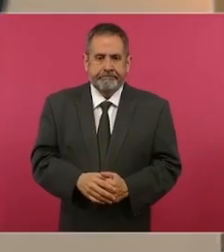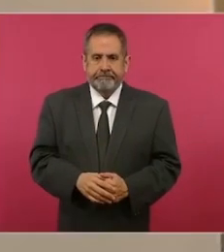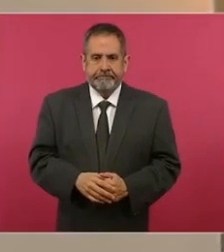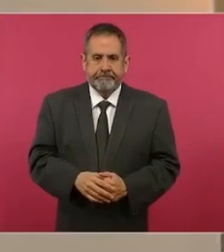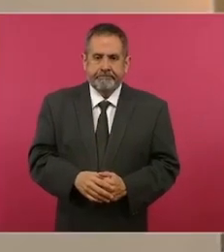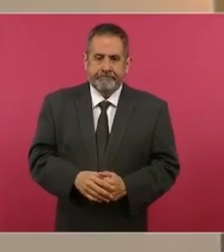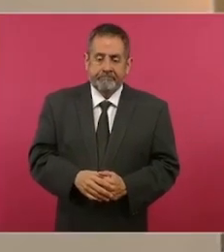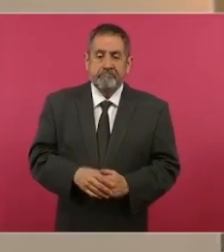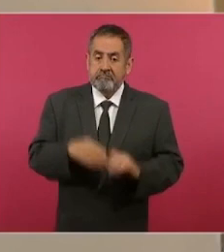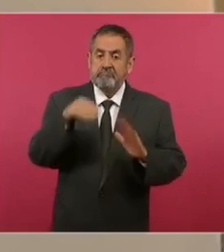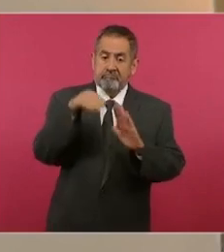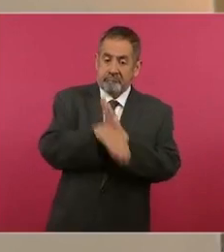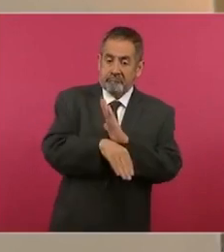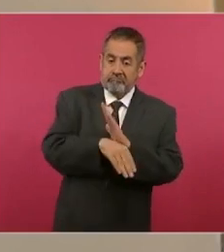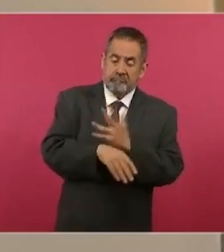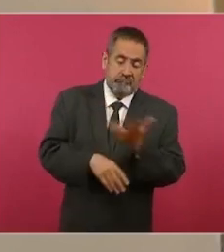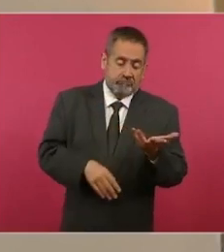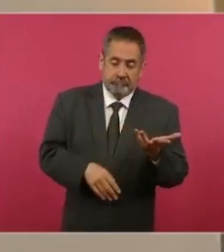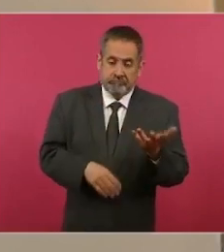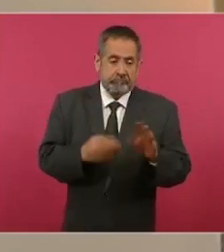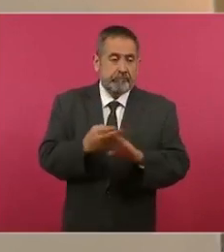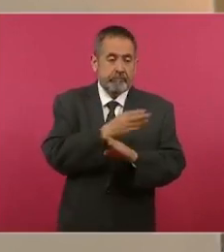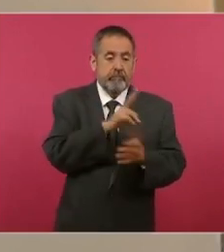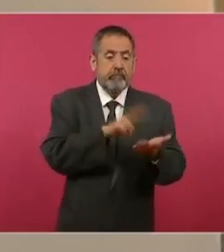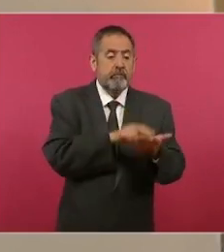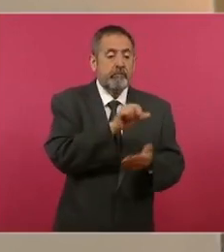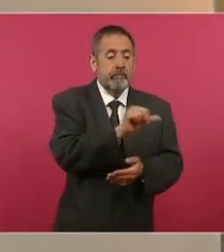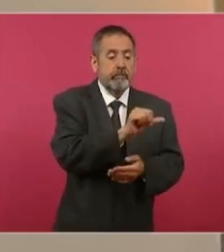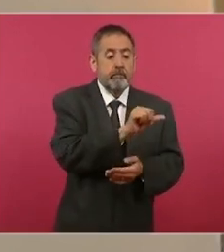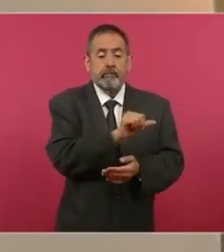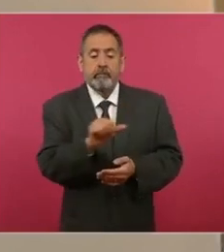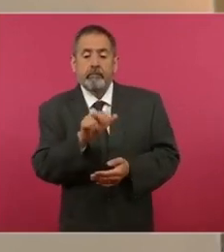sí hubo una reducción.